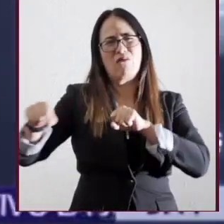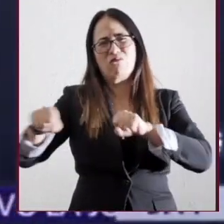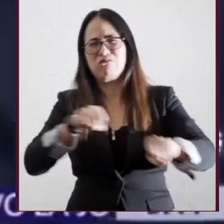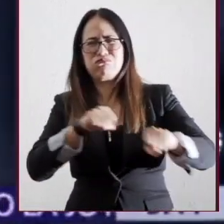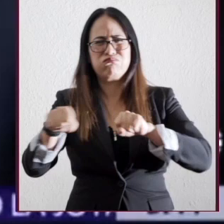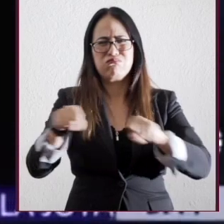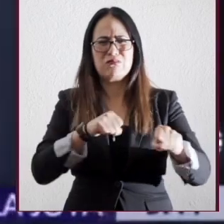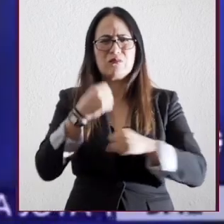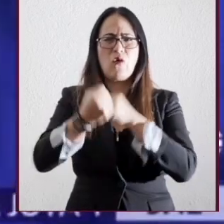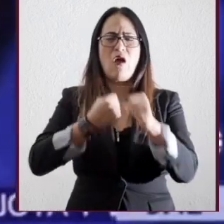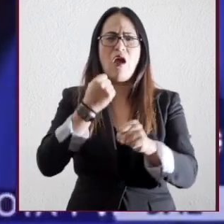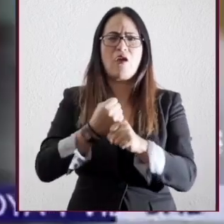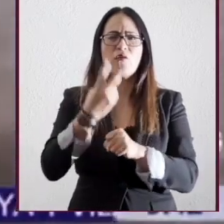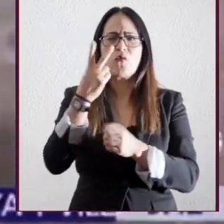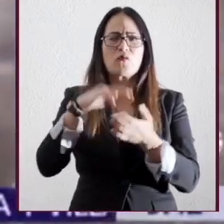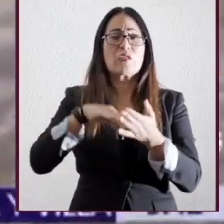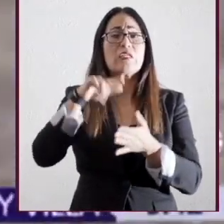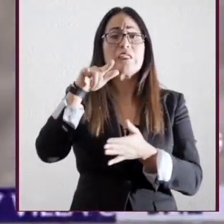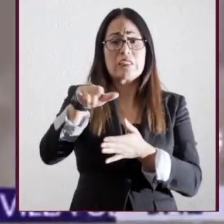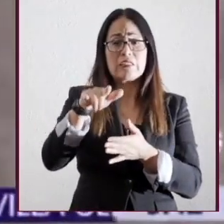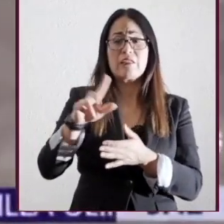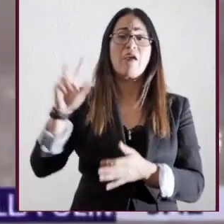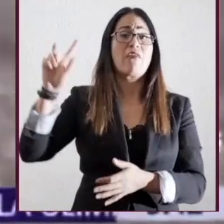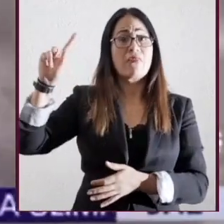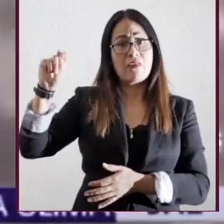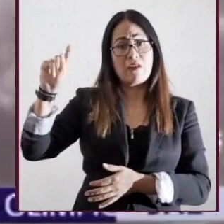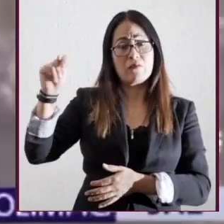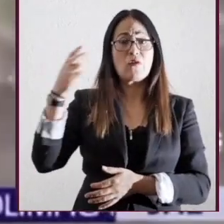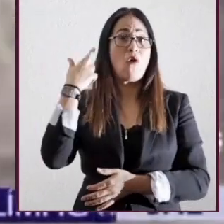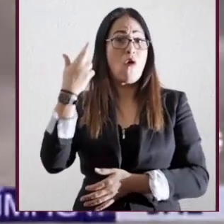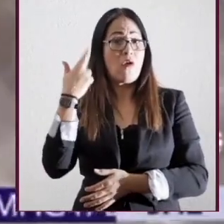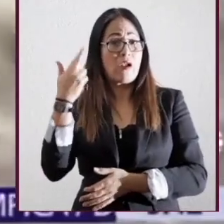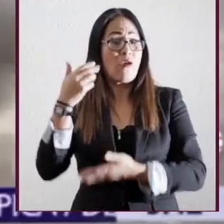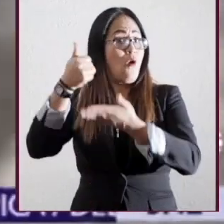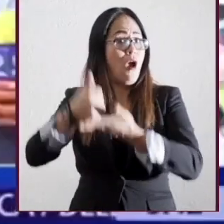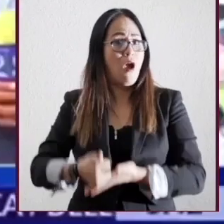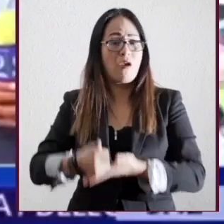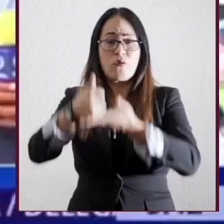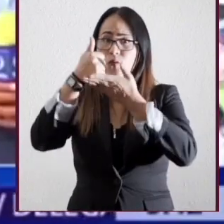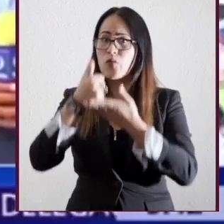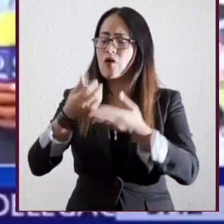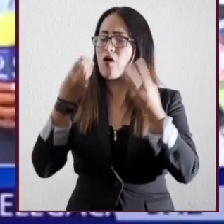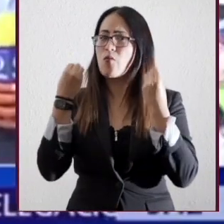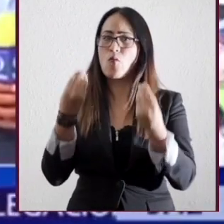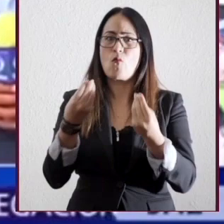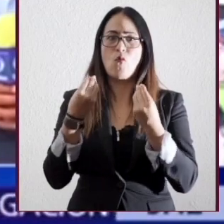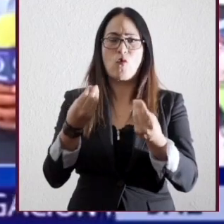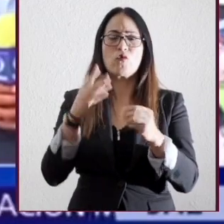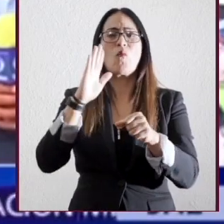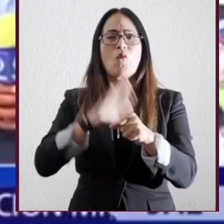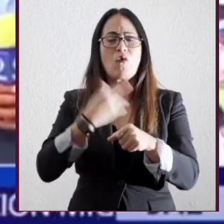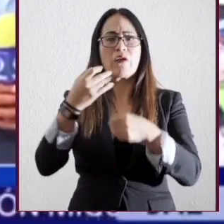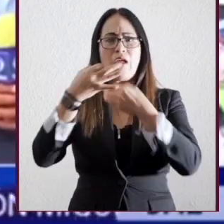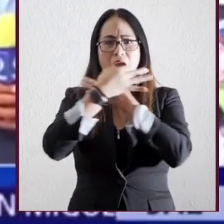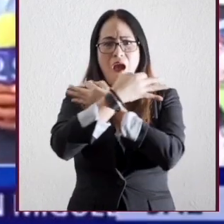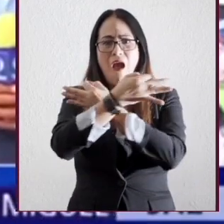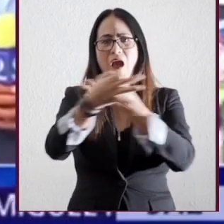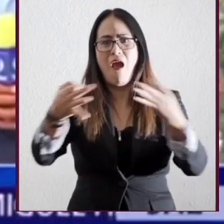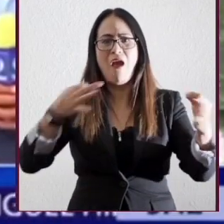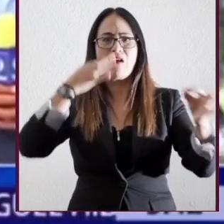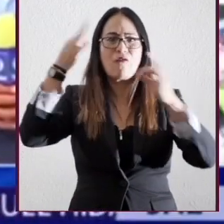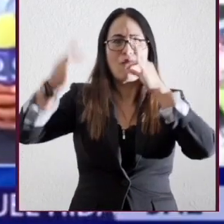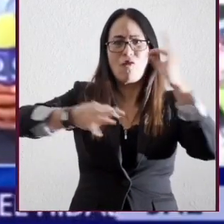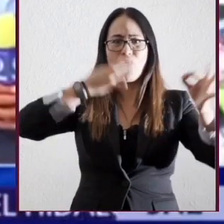último terremoto del 2017, la televisión y la radio fueron de gran ayuda en ese sentido porque nos estuvieron